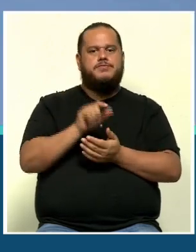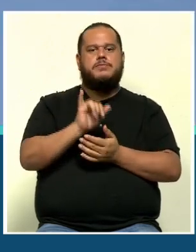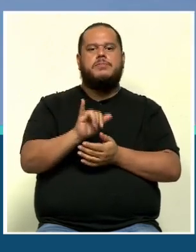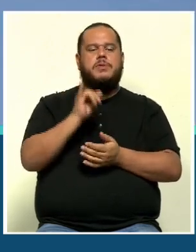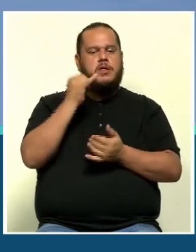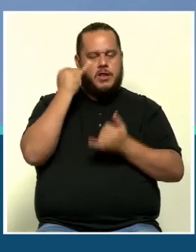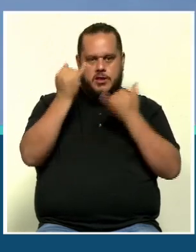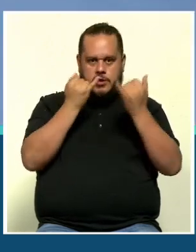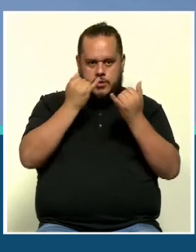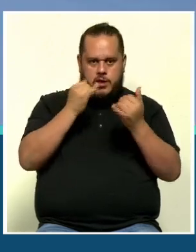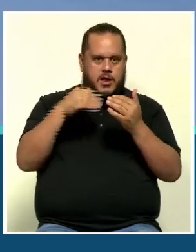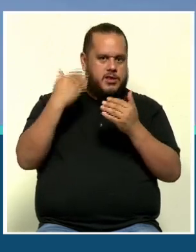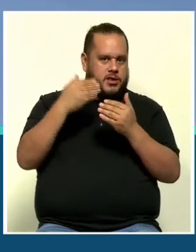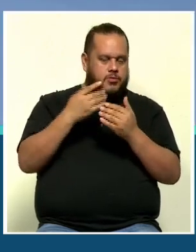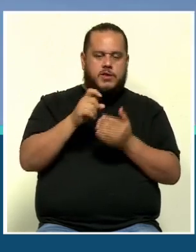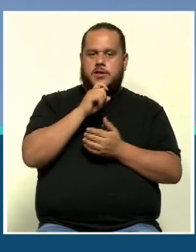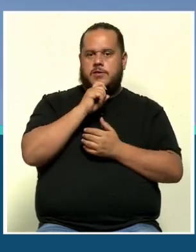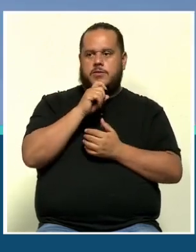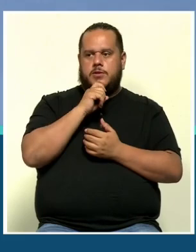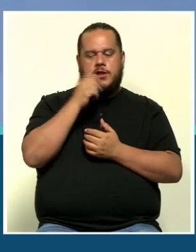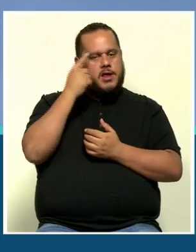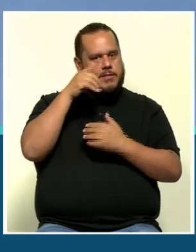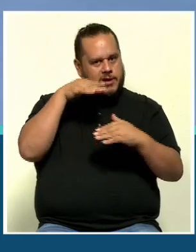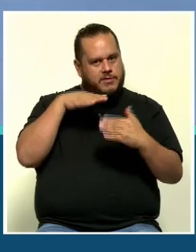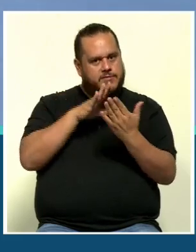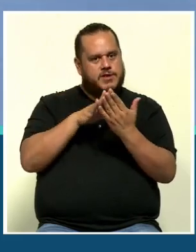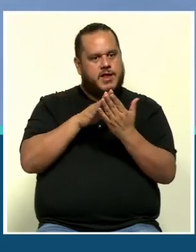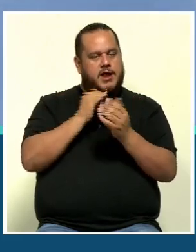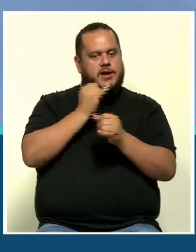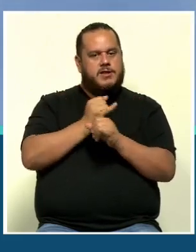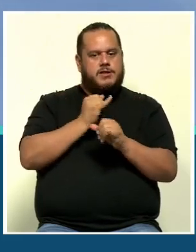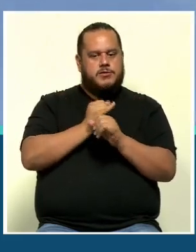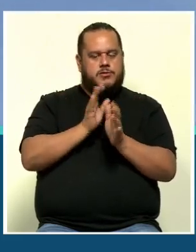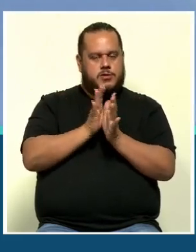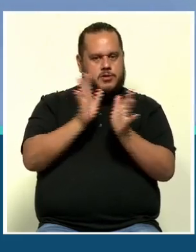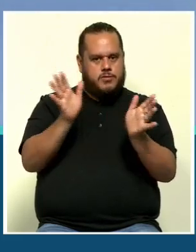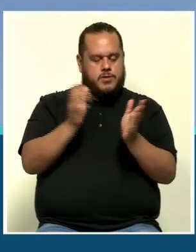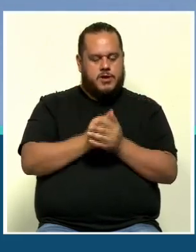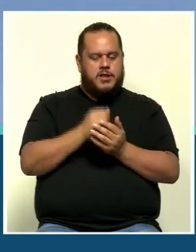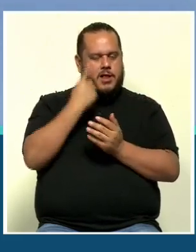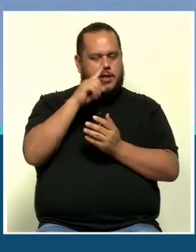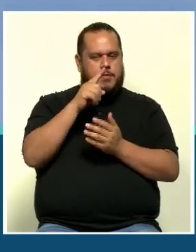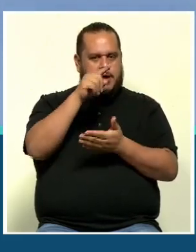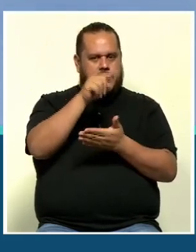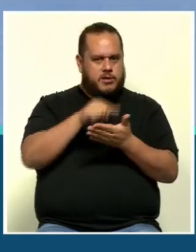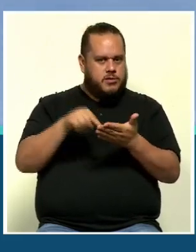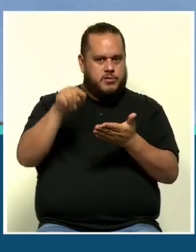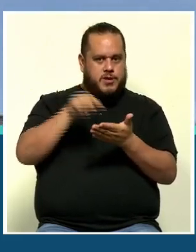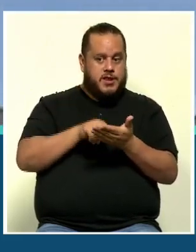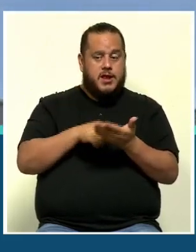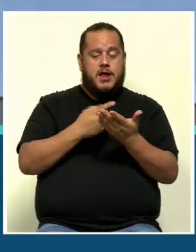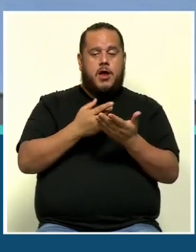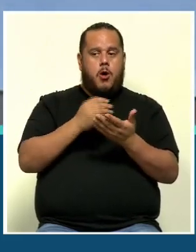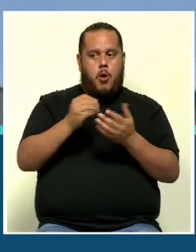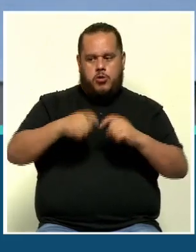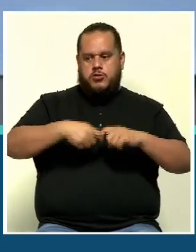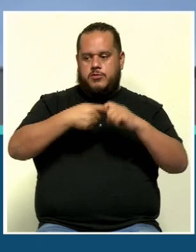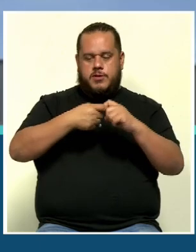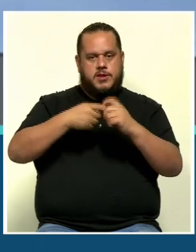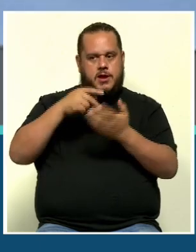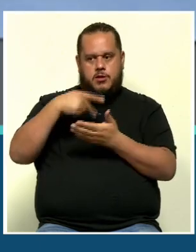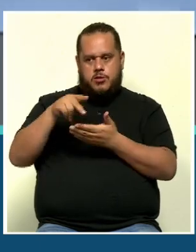iniciativa surge luego de las dificultades que han enfrentado las instituciones públicas para suspender los salarios a jerarcas con